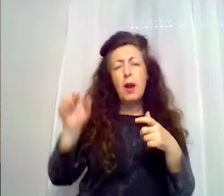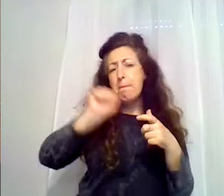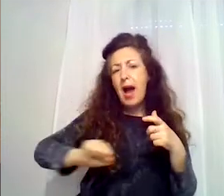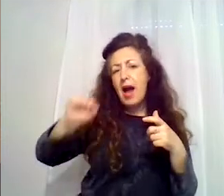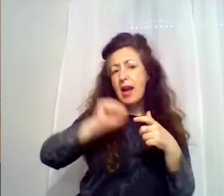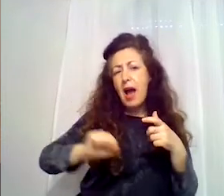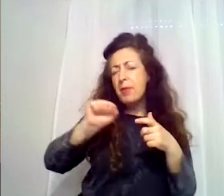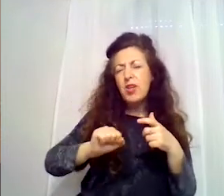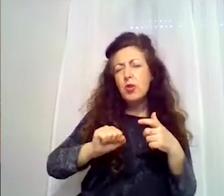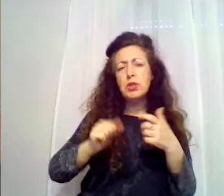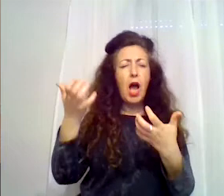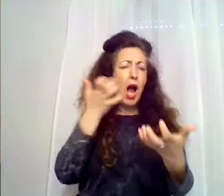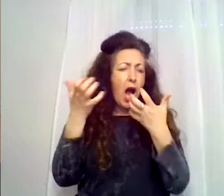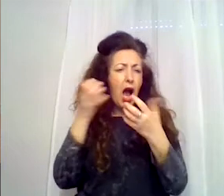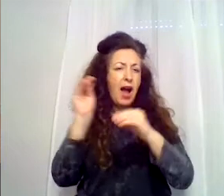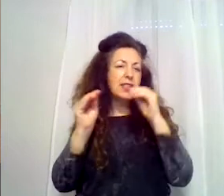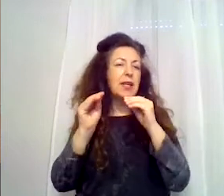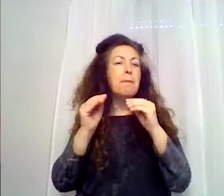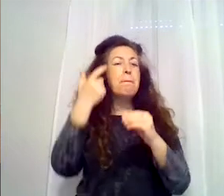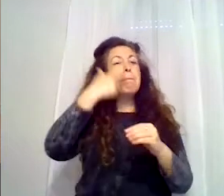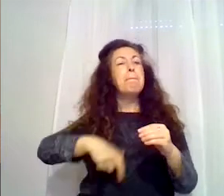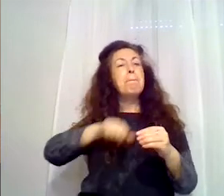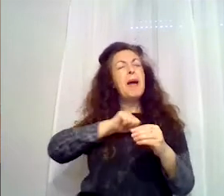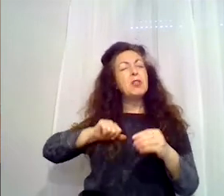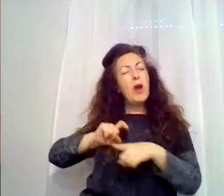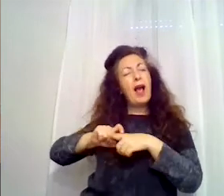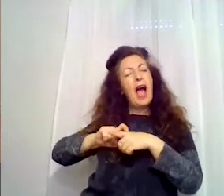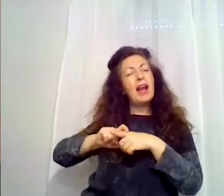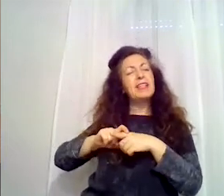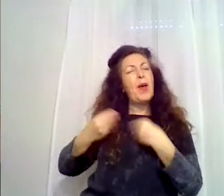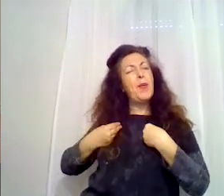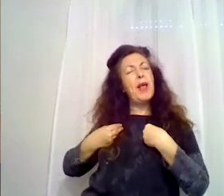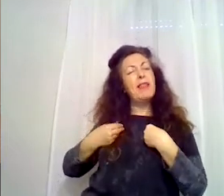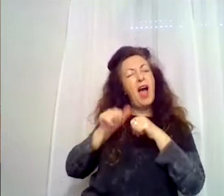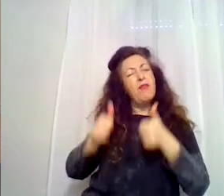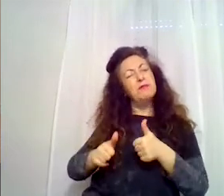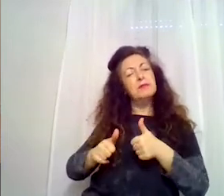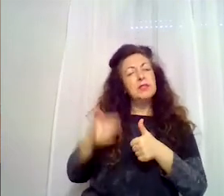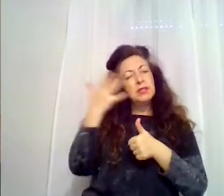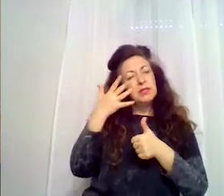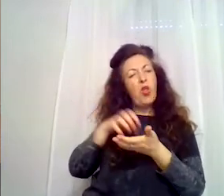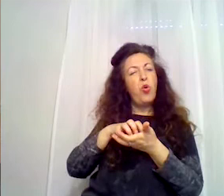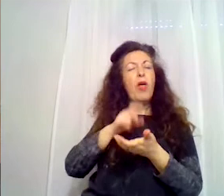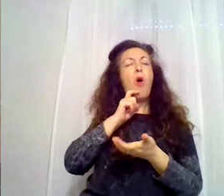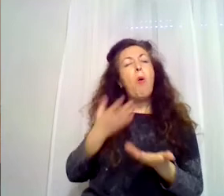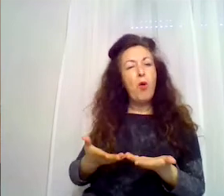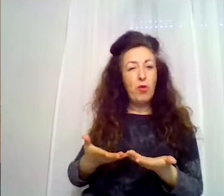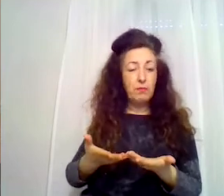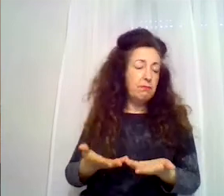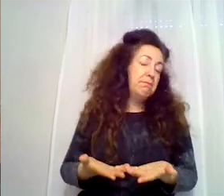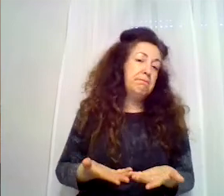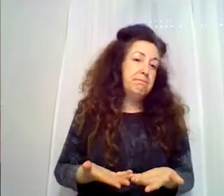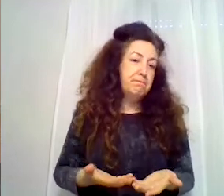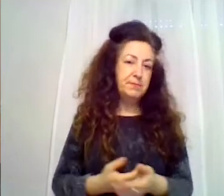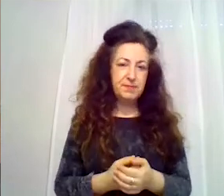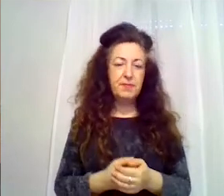aquí era hablar de la vida especial de ciertos artistas que eran,